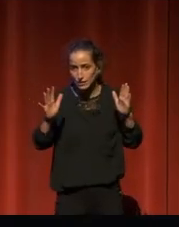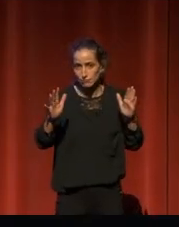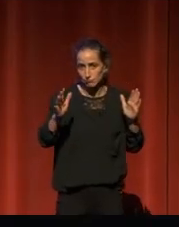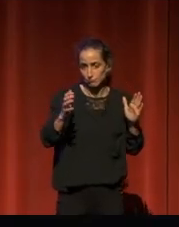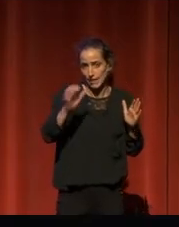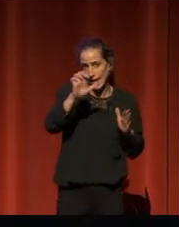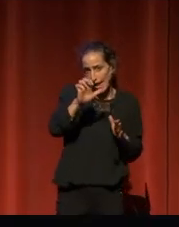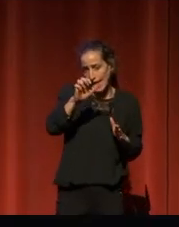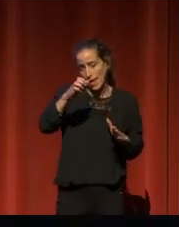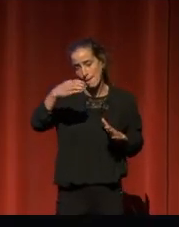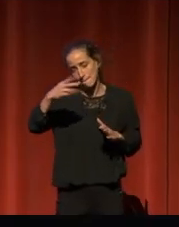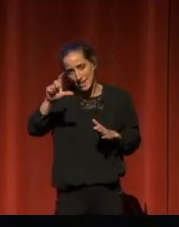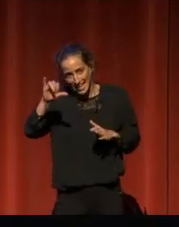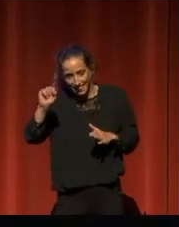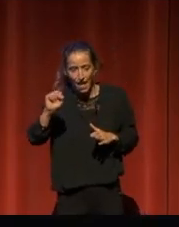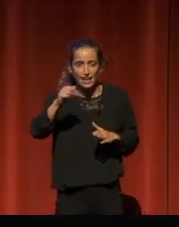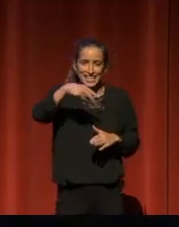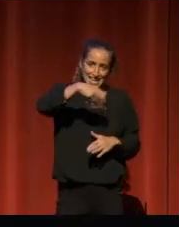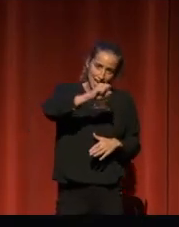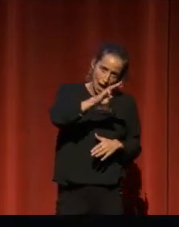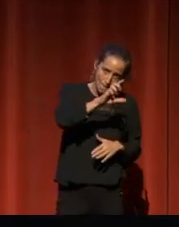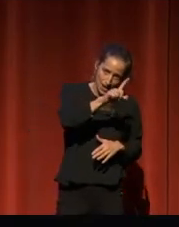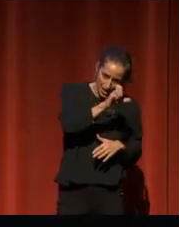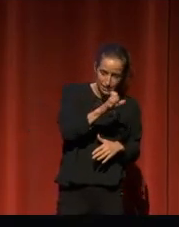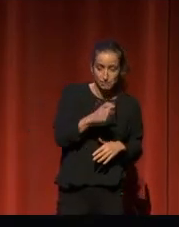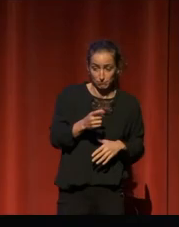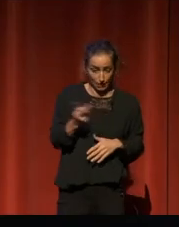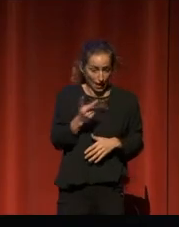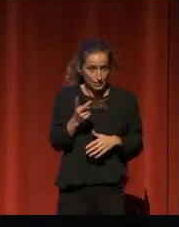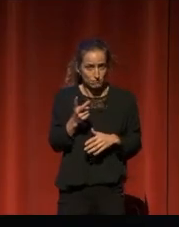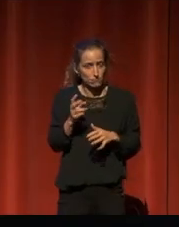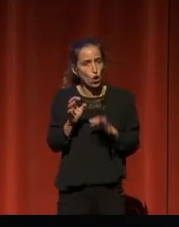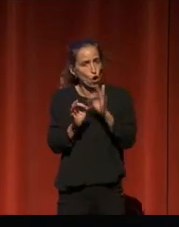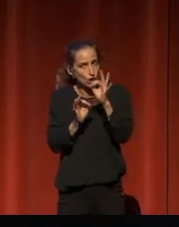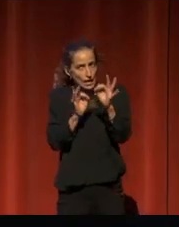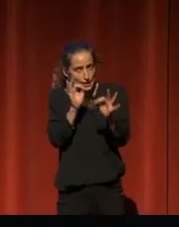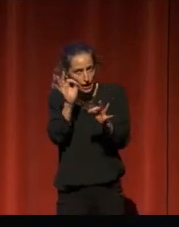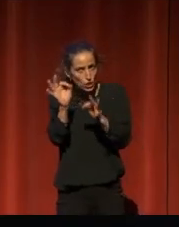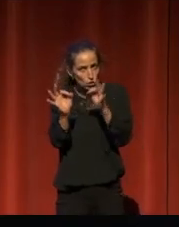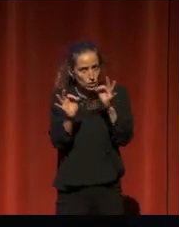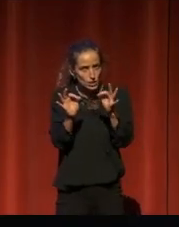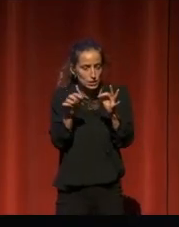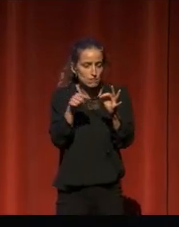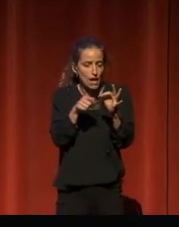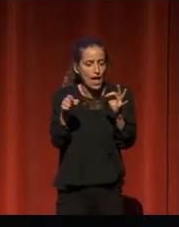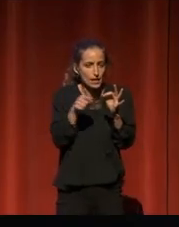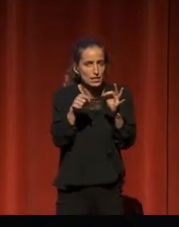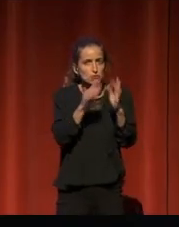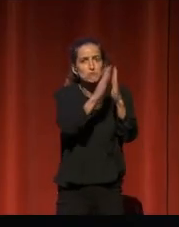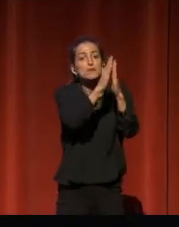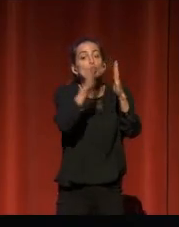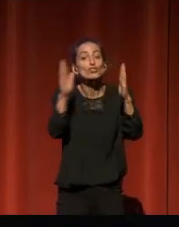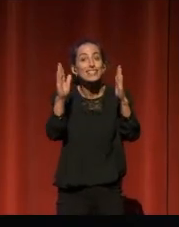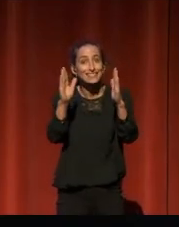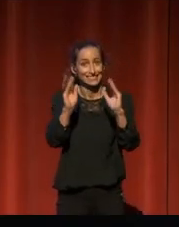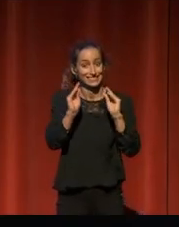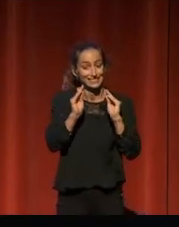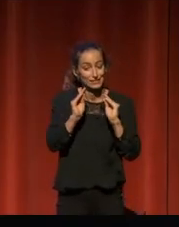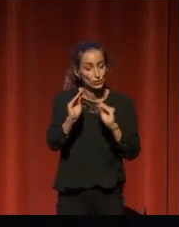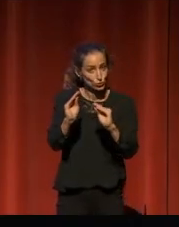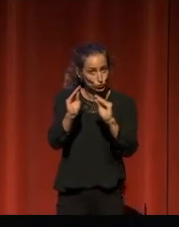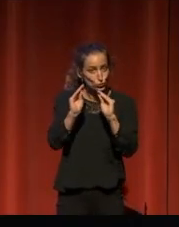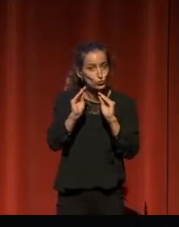eida son las organizaciones tienen esas bibliotecas en su en